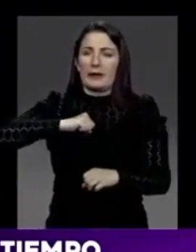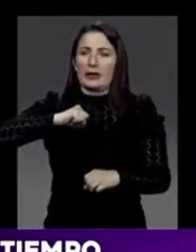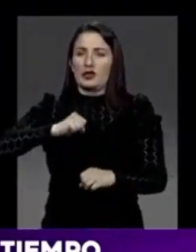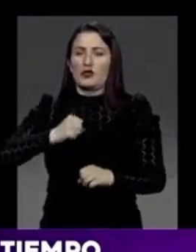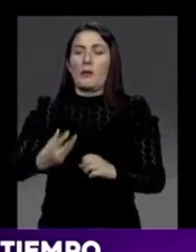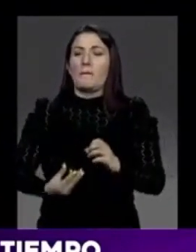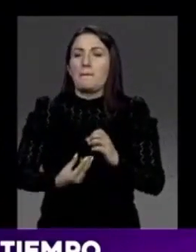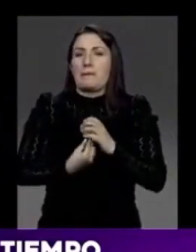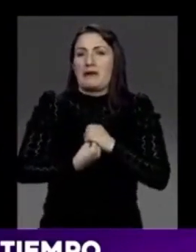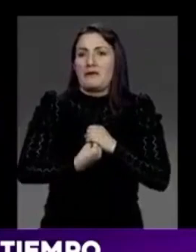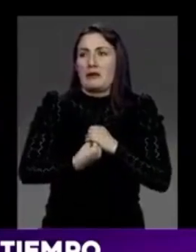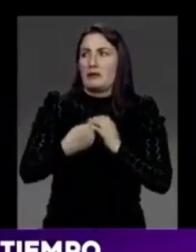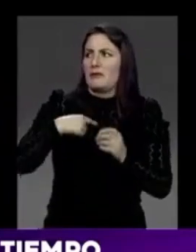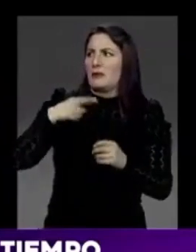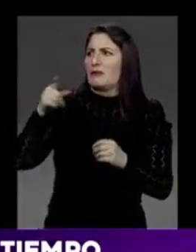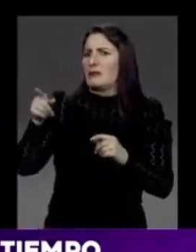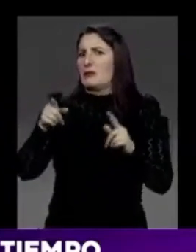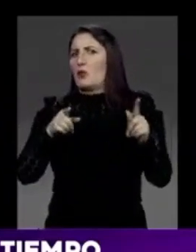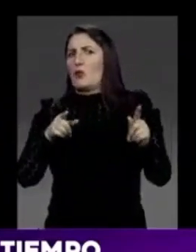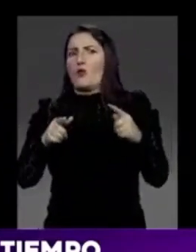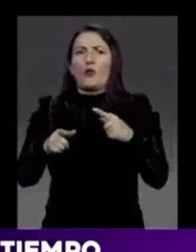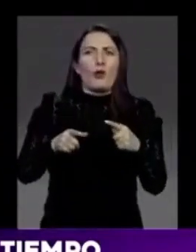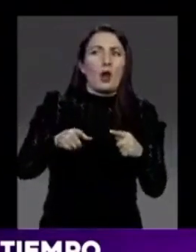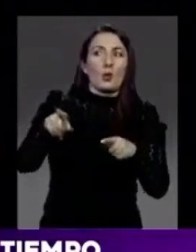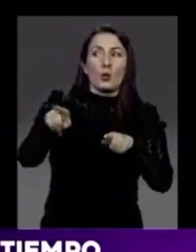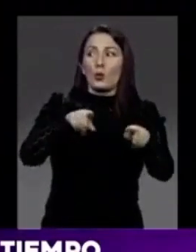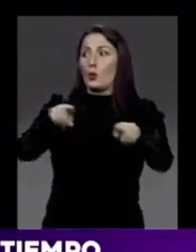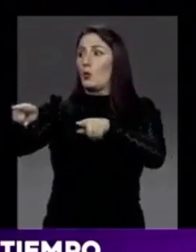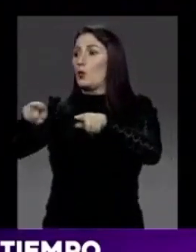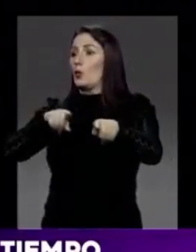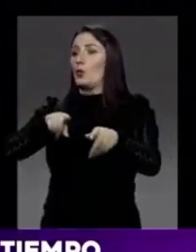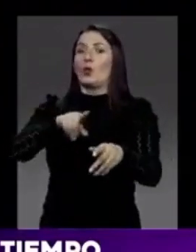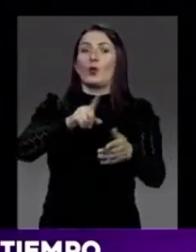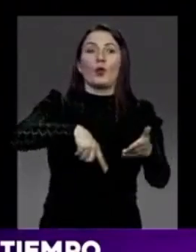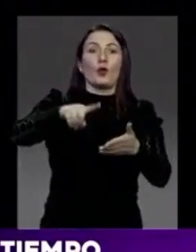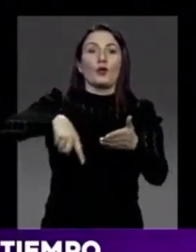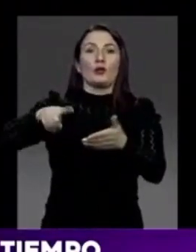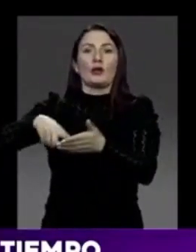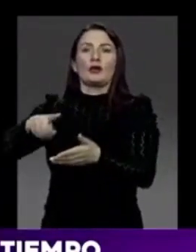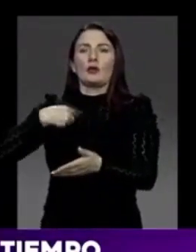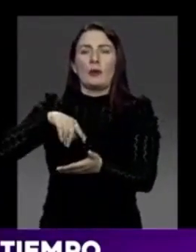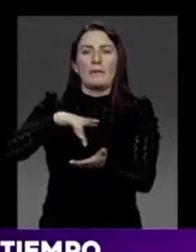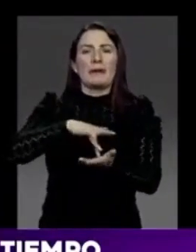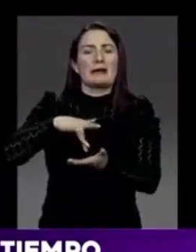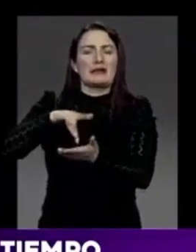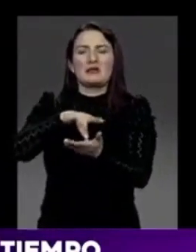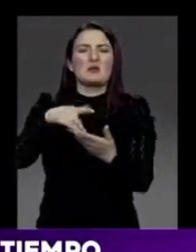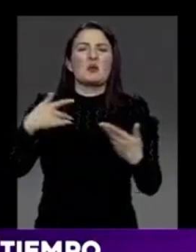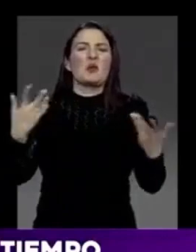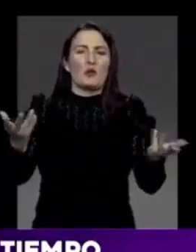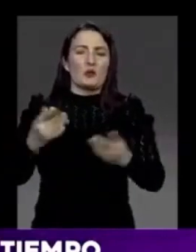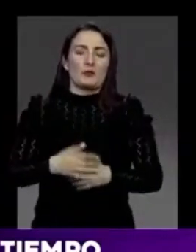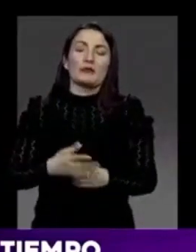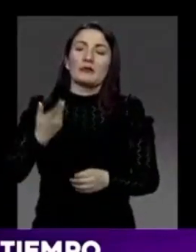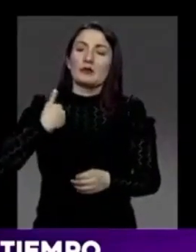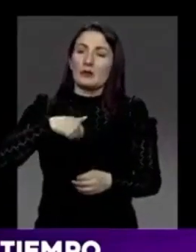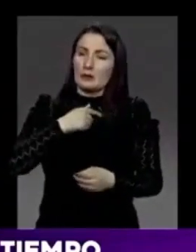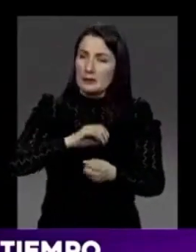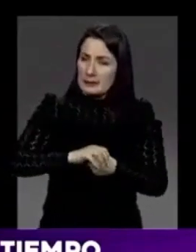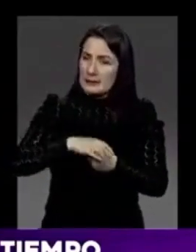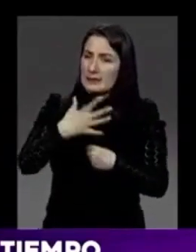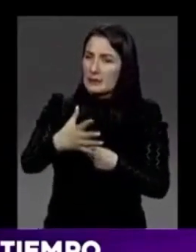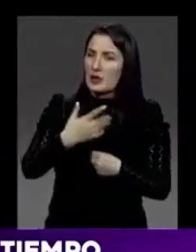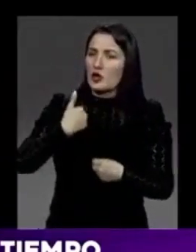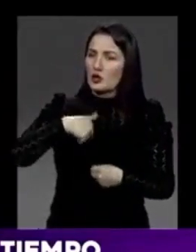para luego contratar a dedo y gastarse todo el sistema general de parte de participación pagando politiquería tenemos que ser sinceros en